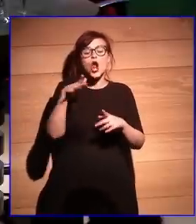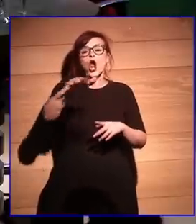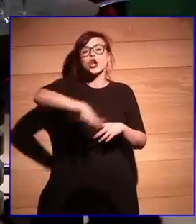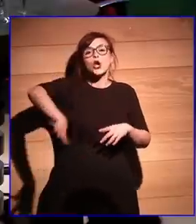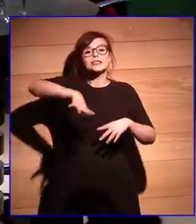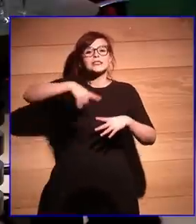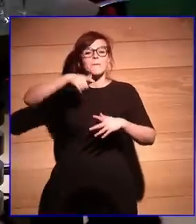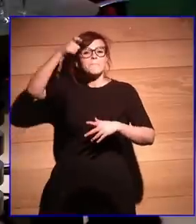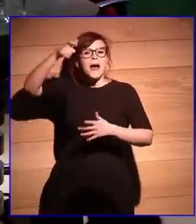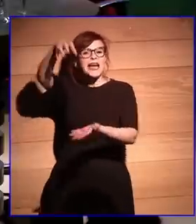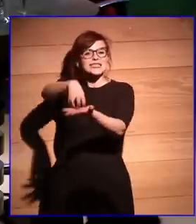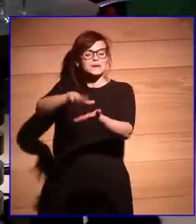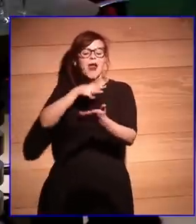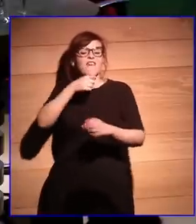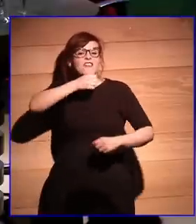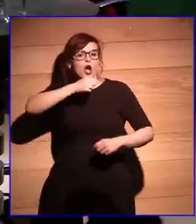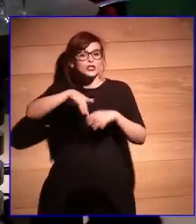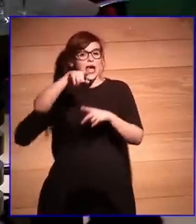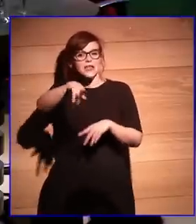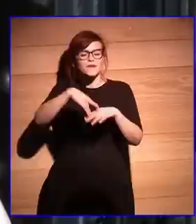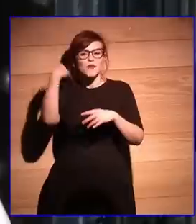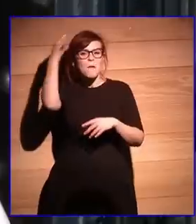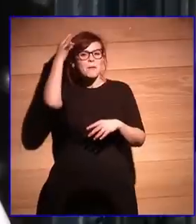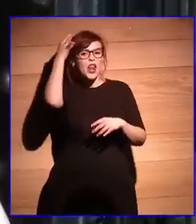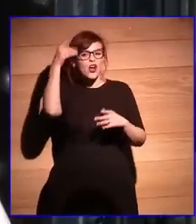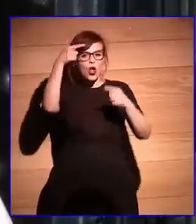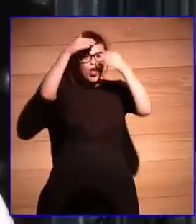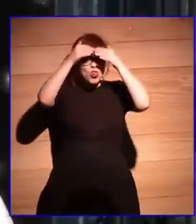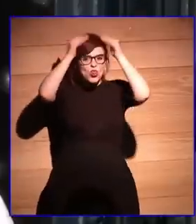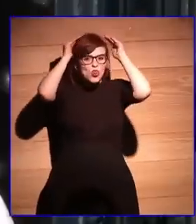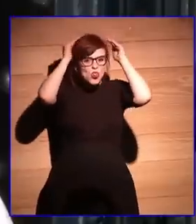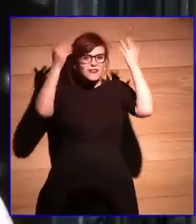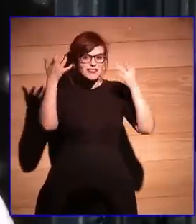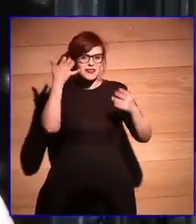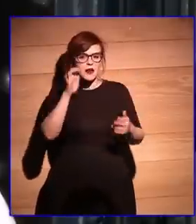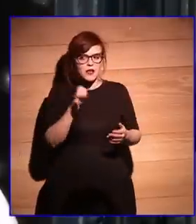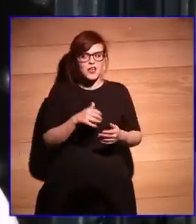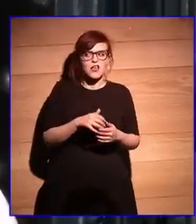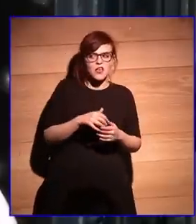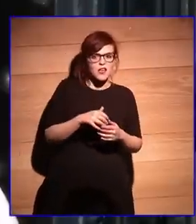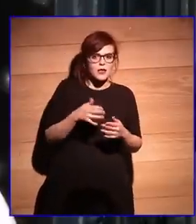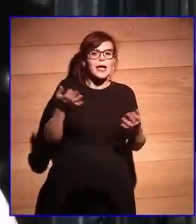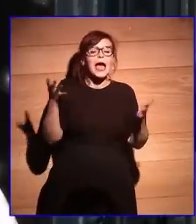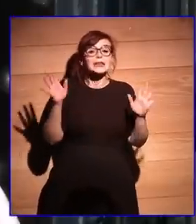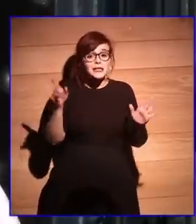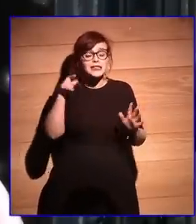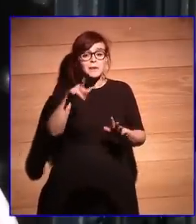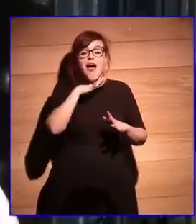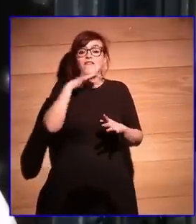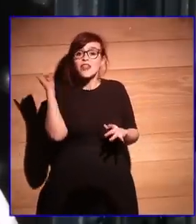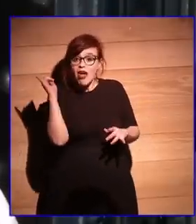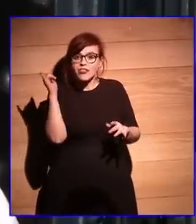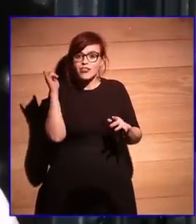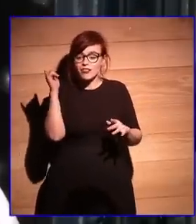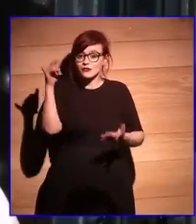Pero terminando con lo que estaba diciendo antes... ¿Qué era eso? Con el tema de la habilidad y de que tiene que